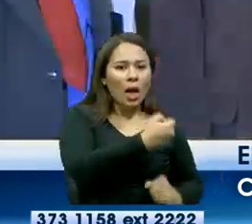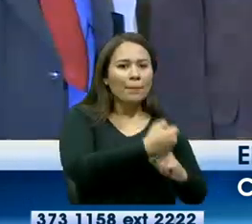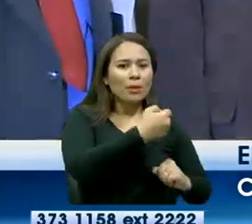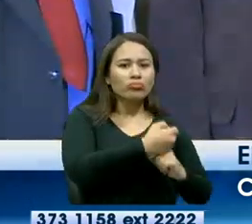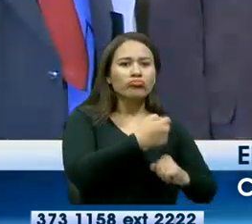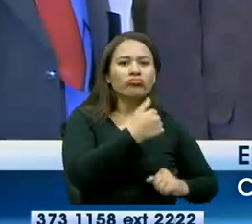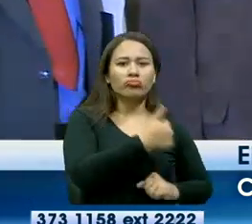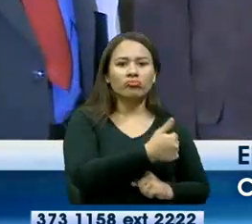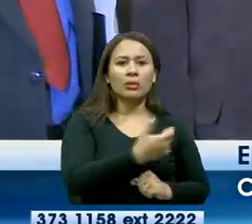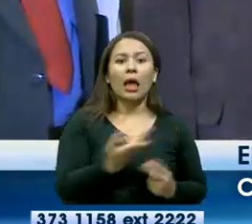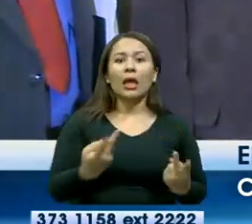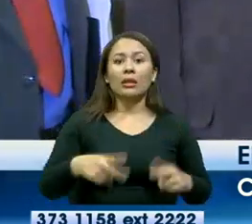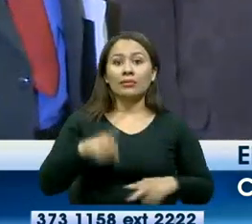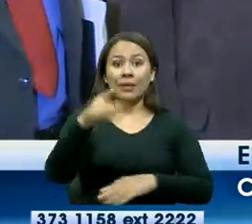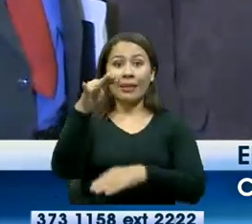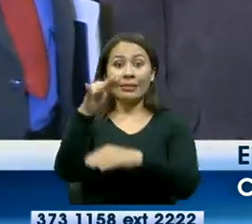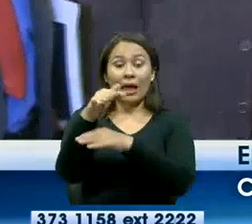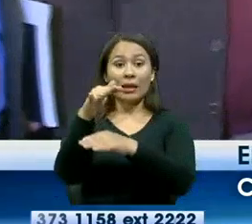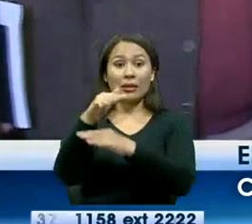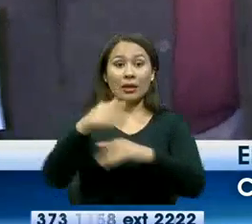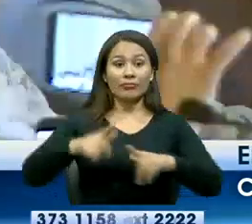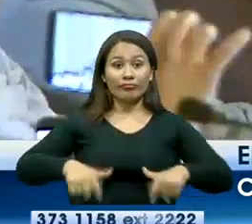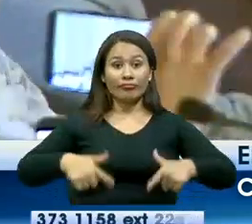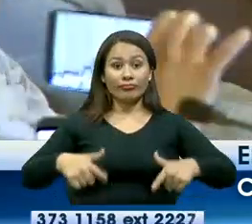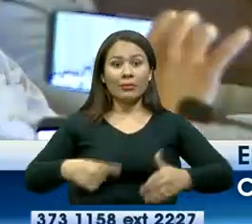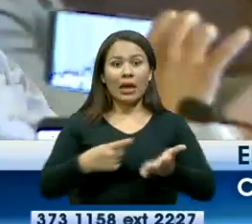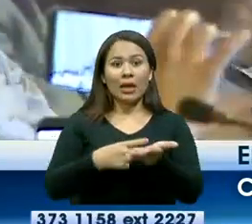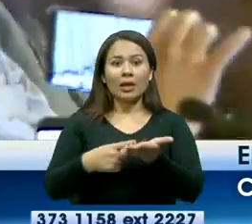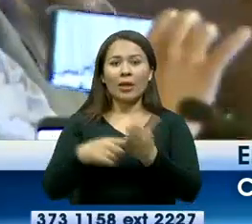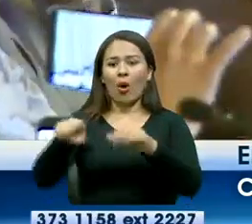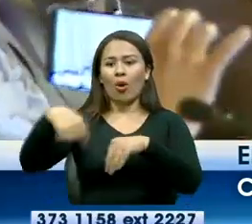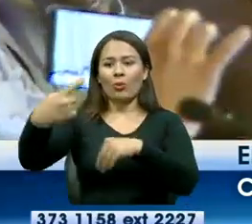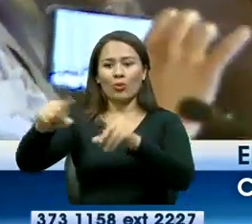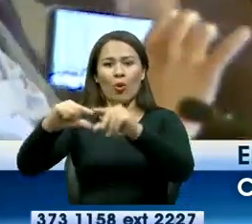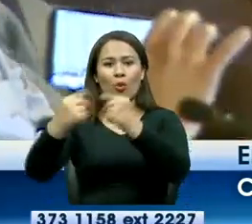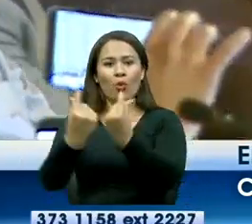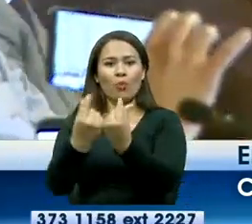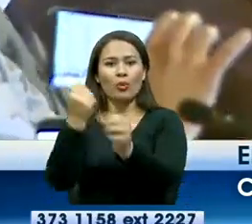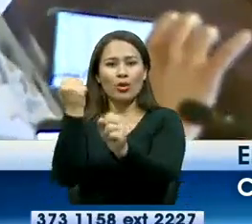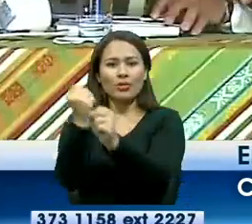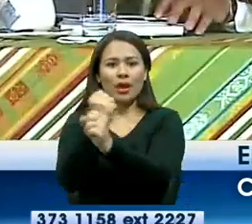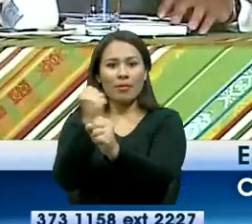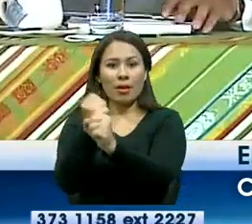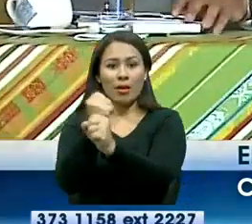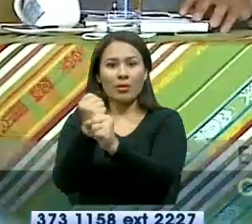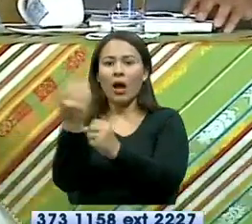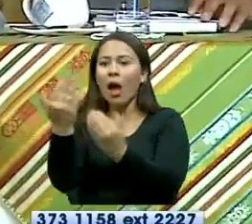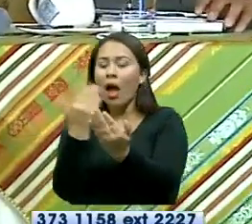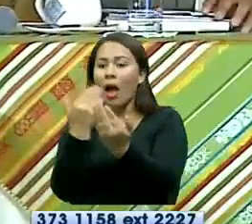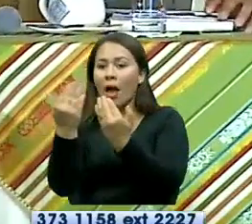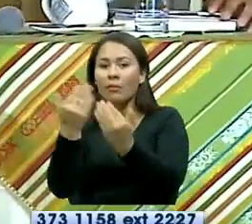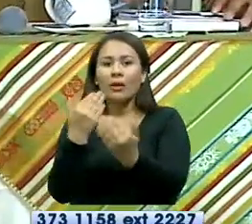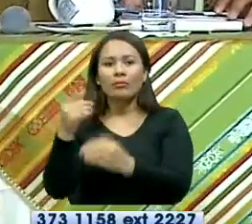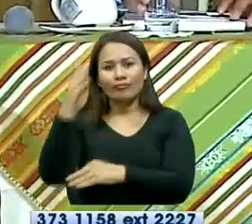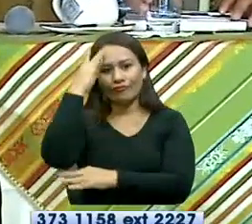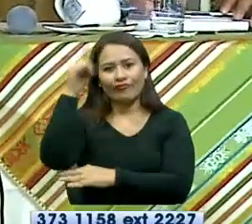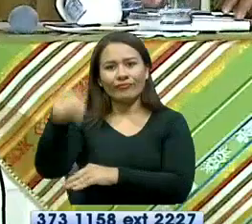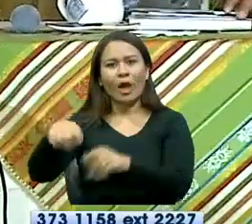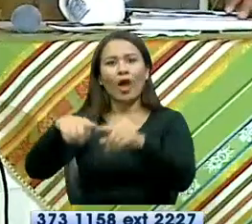respaldo. Por la tarde el jefe de Estado se reunió con miembros del Frente Unitario de Trabajadores FUD, organización